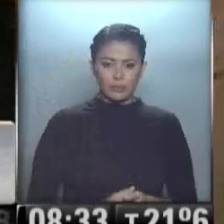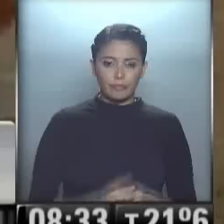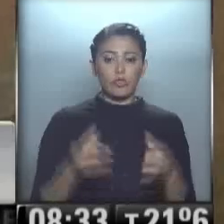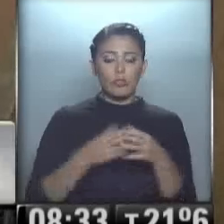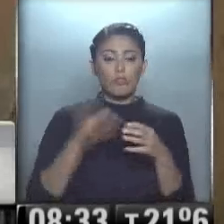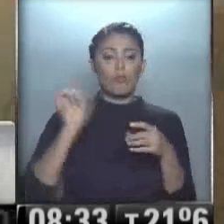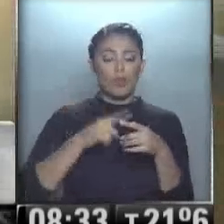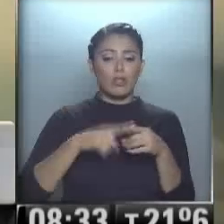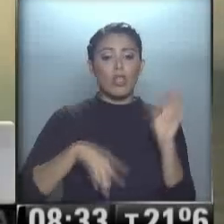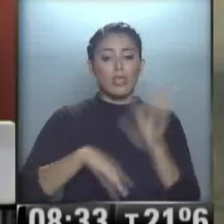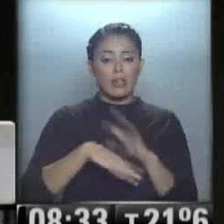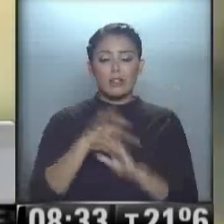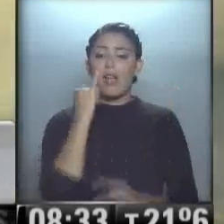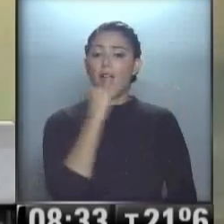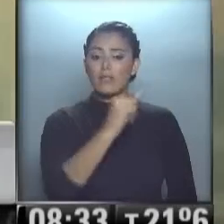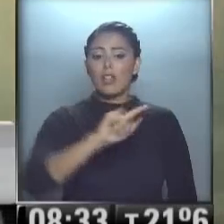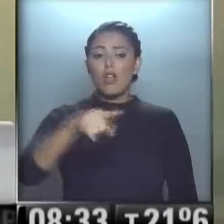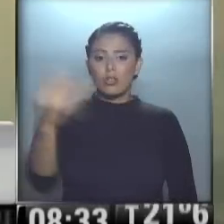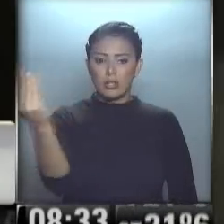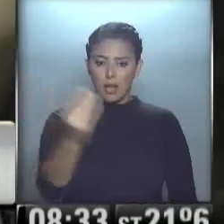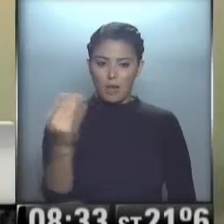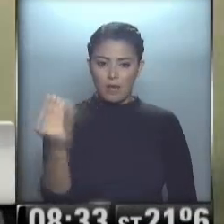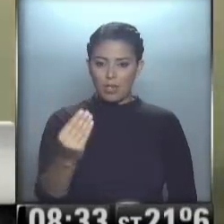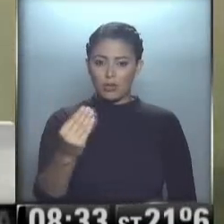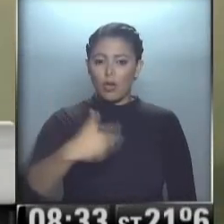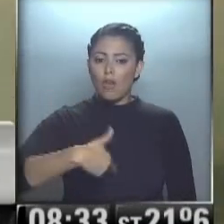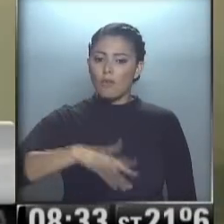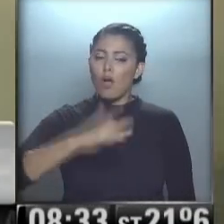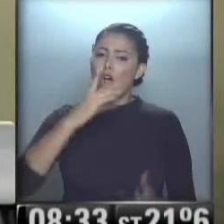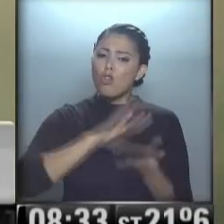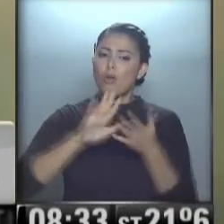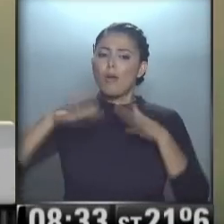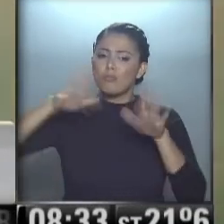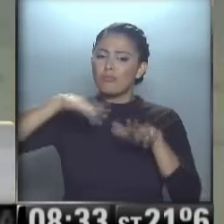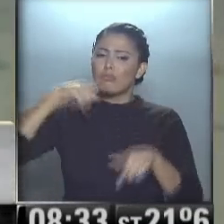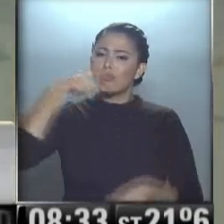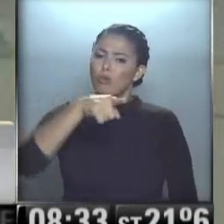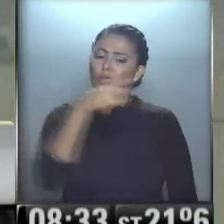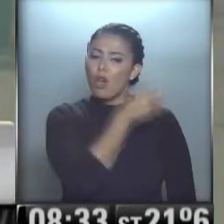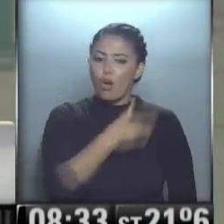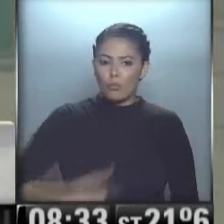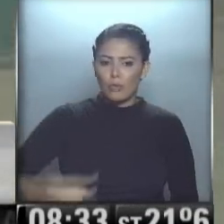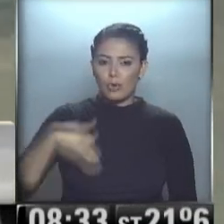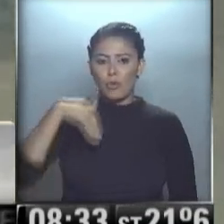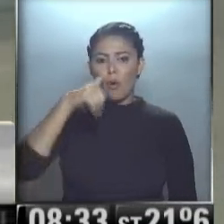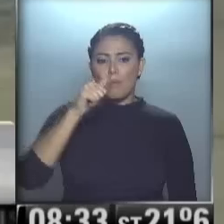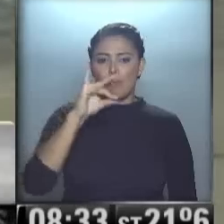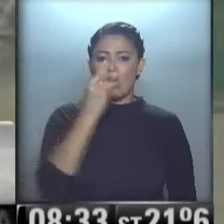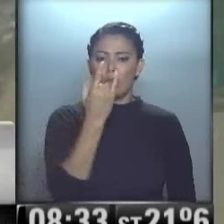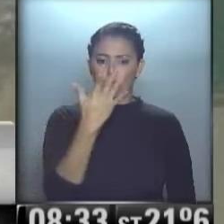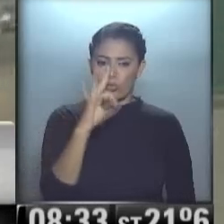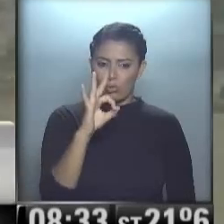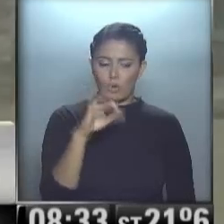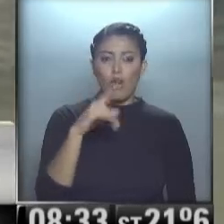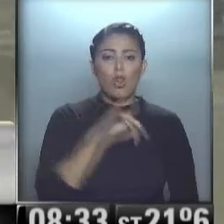derecha venezolana anunció que el próximo sábado realizará una nueva protesta contra el gobierno electo de Nicolás Maduro. La noticia